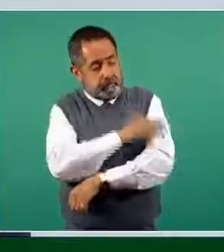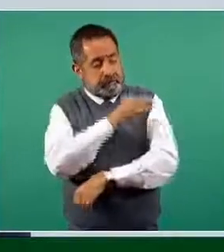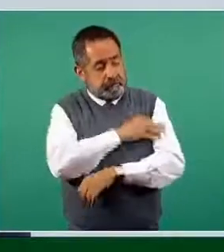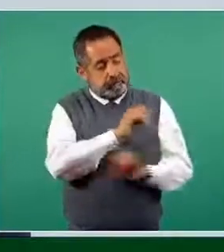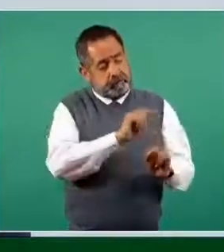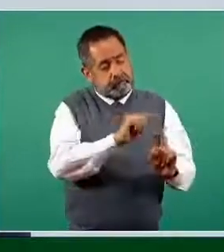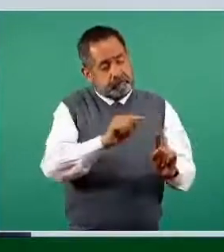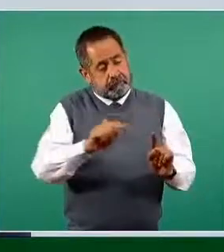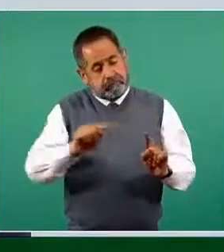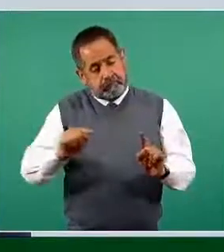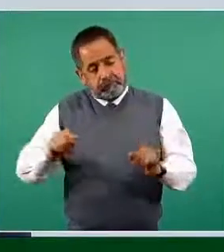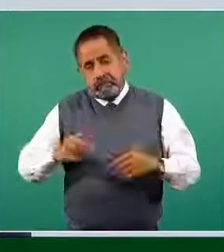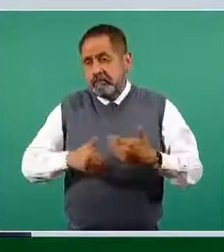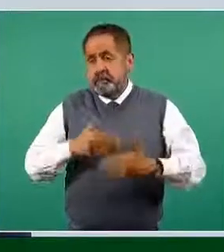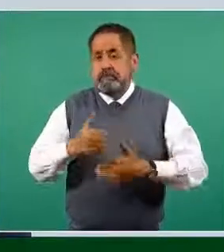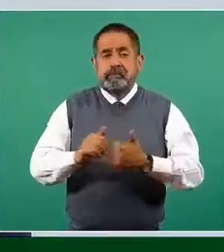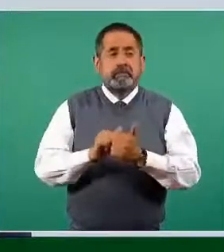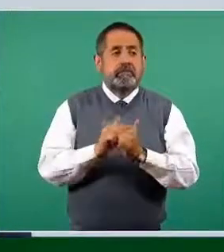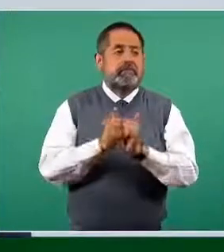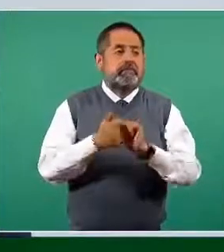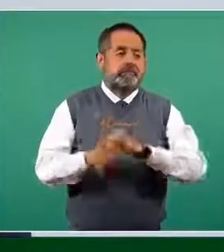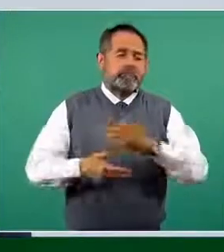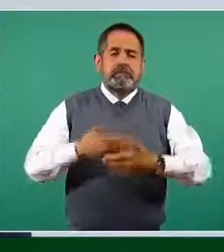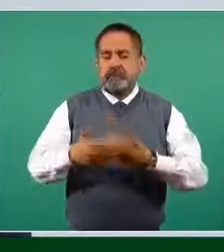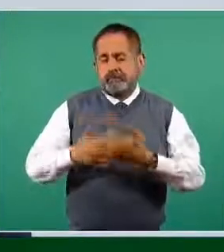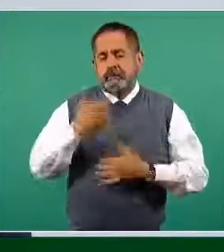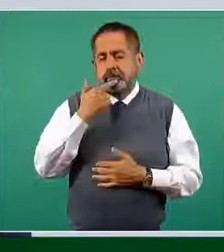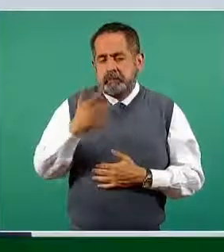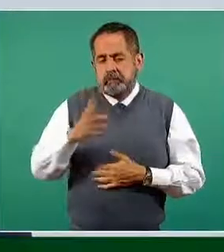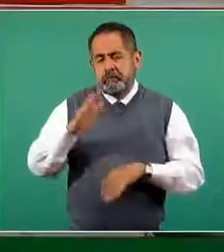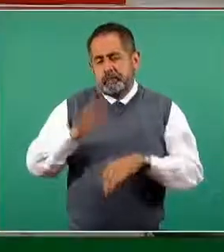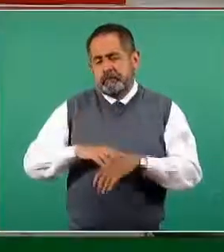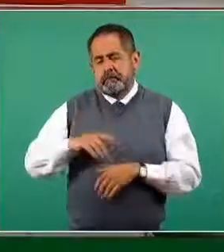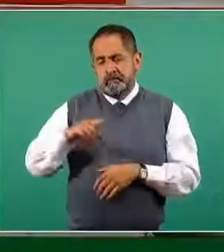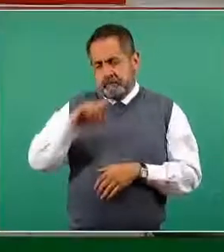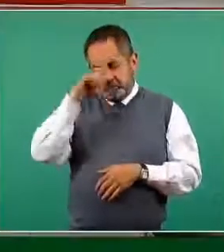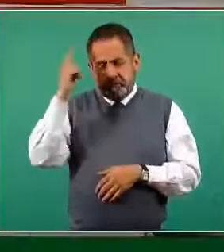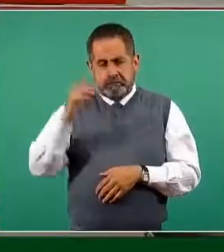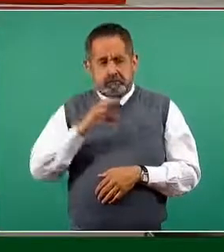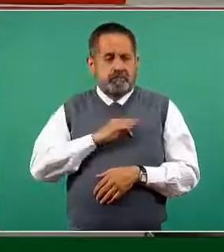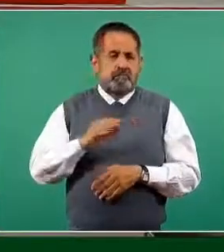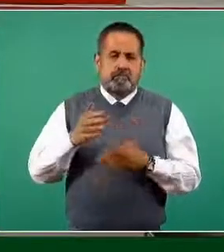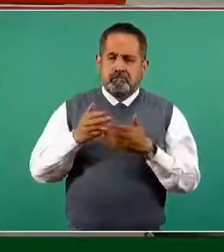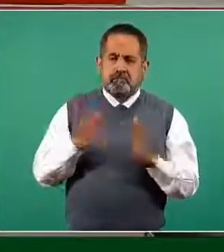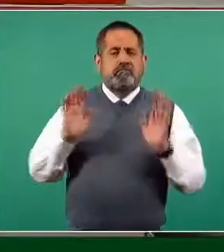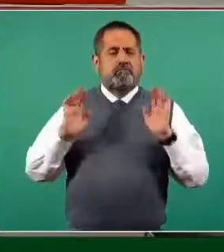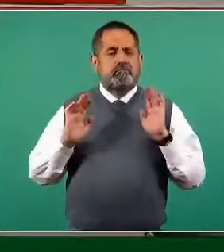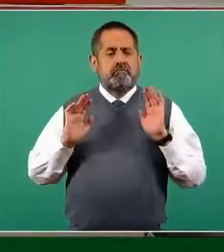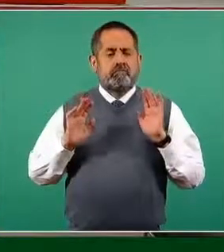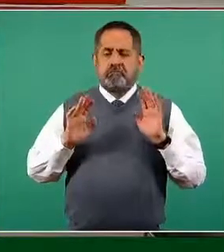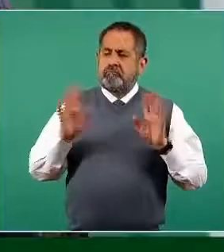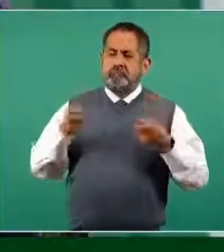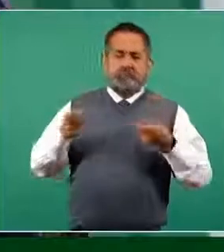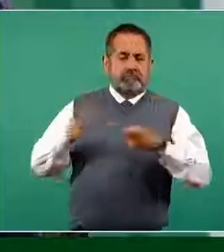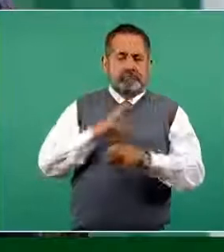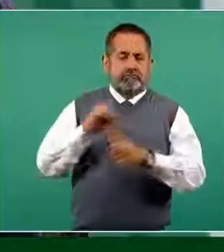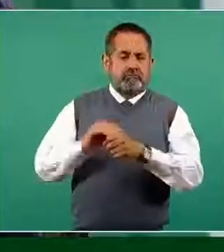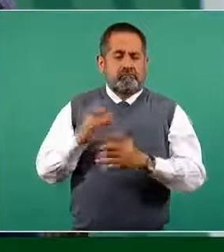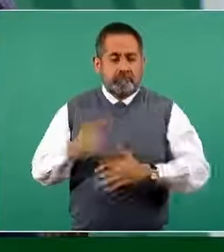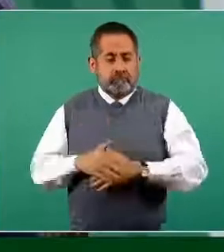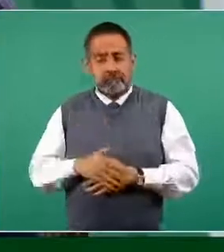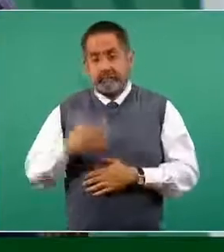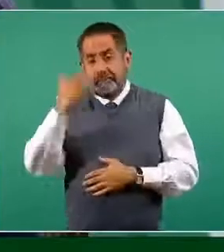sus objetivos día a día, es que vamos de seguro pronto a poder hablar de un control general. Recordemos